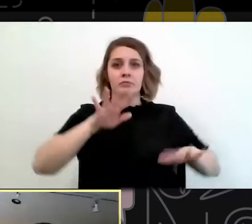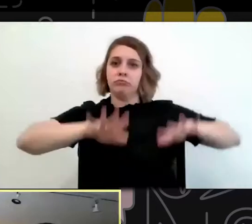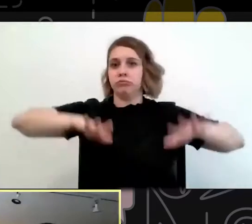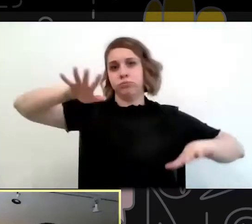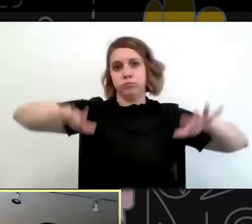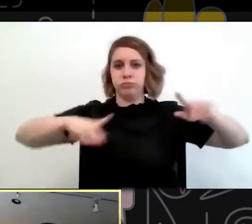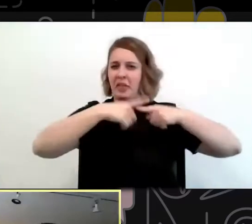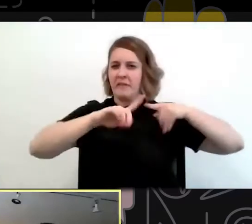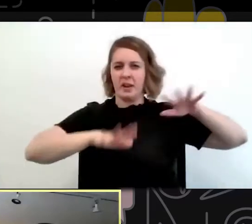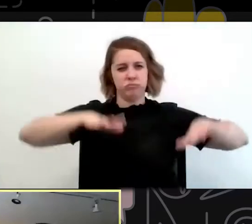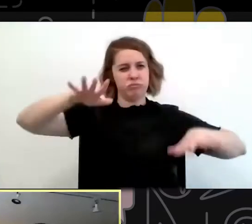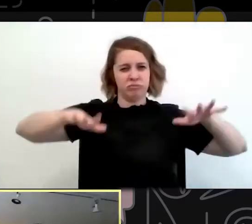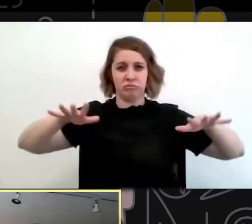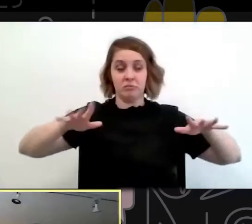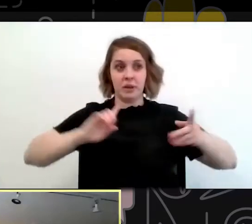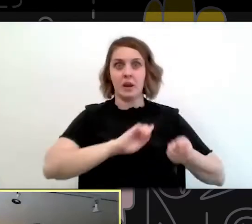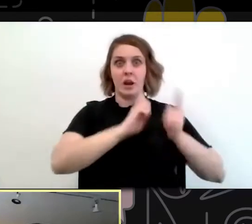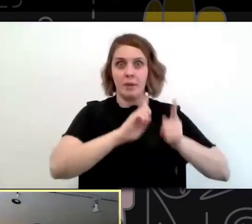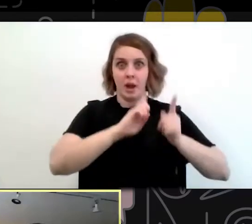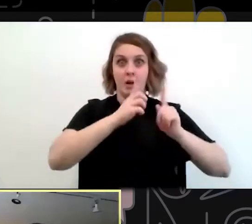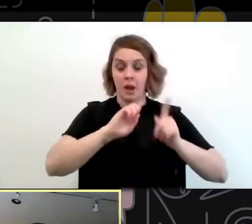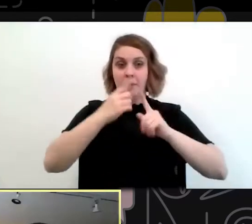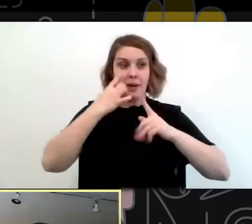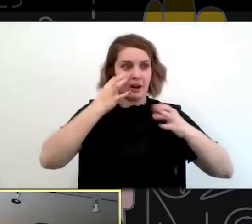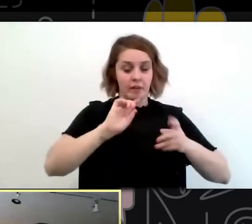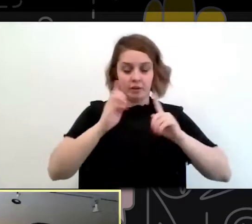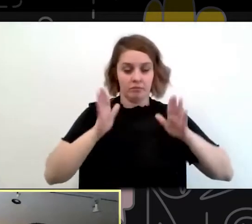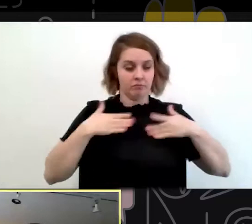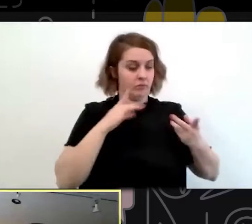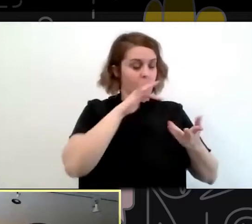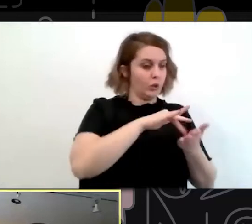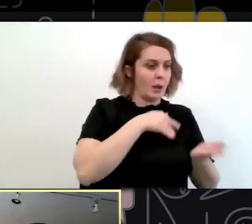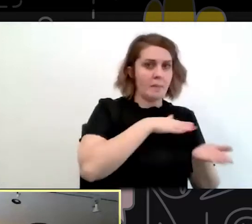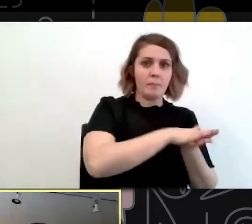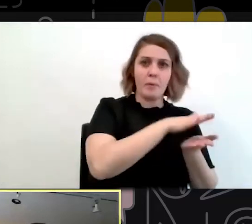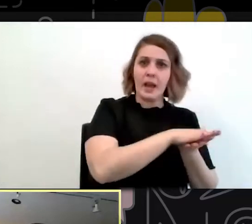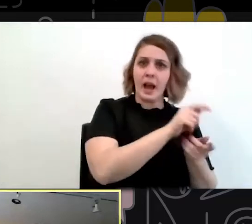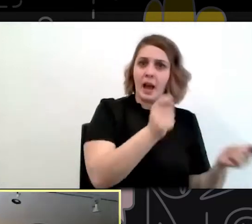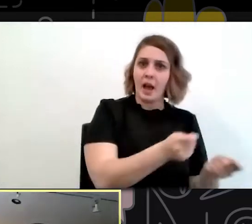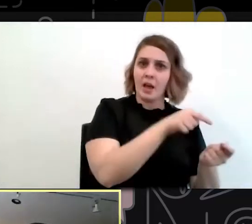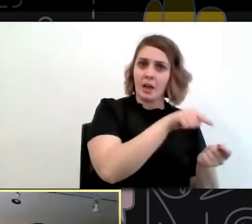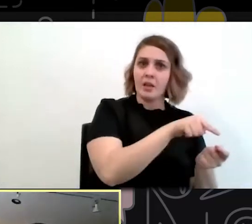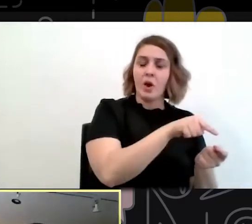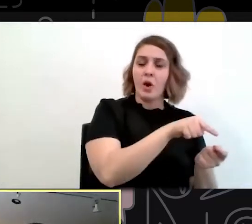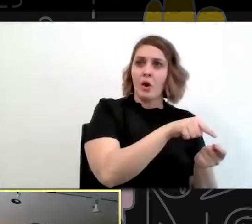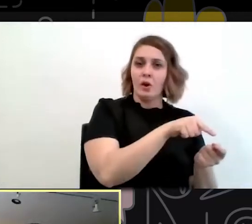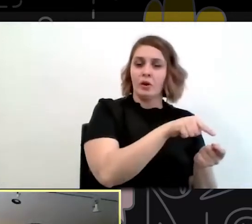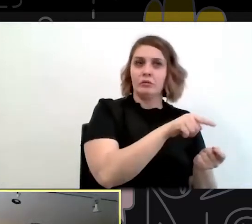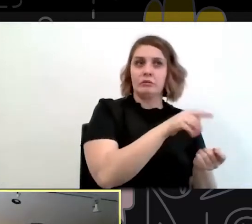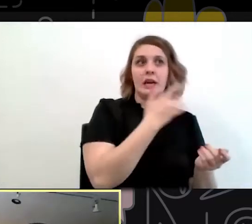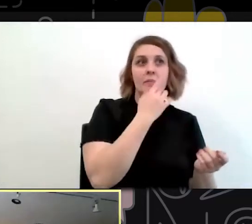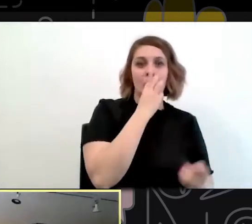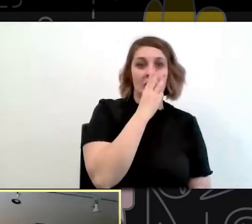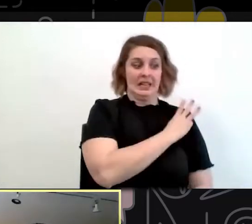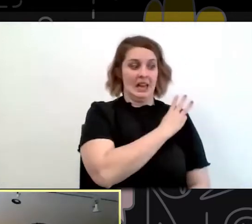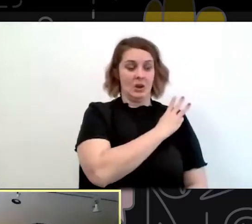es tan cambiante, de pronto publicaciones que tienen tres